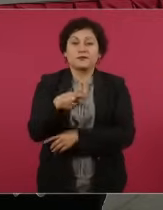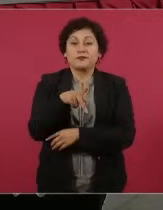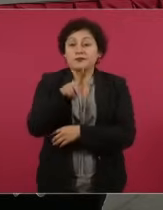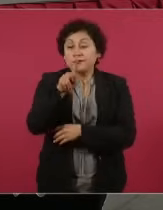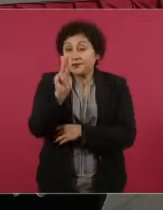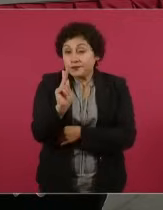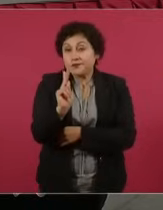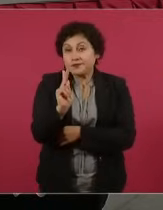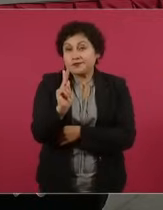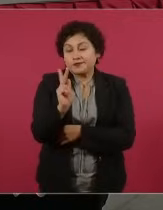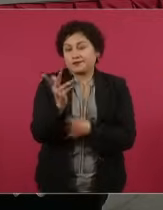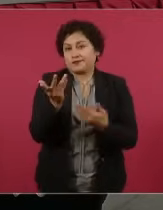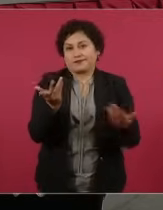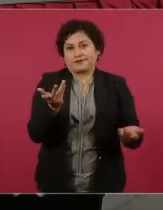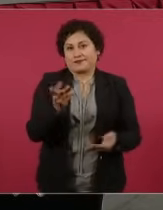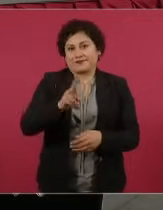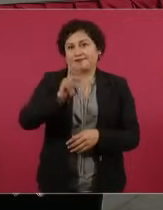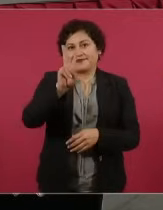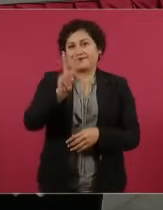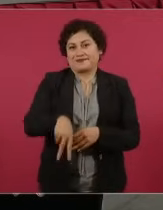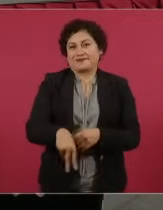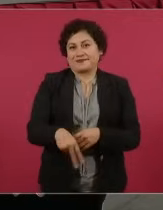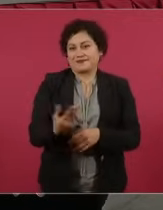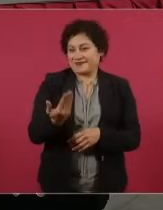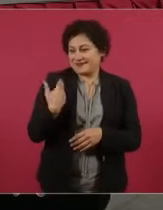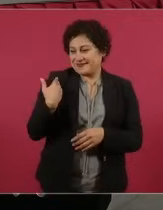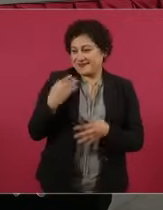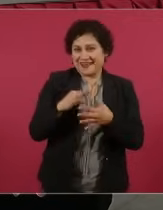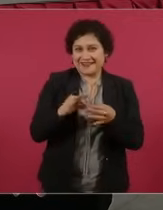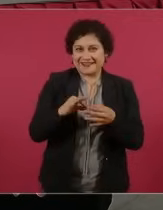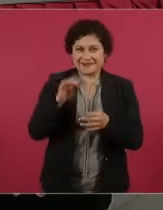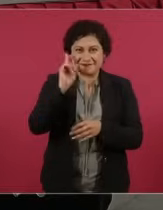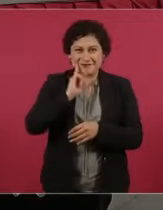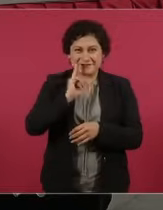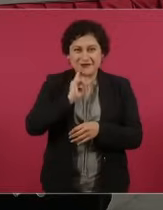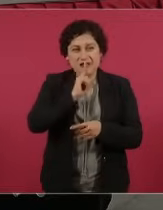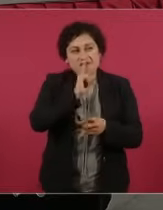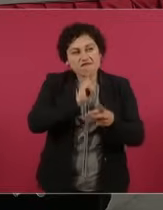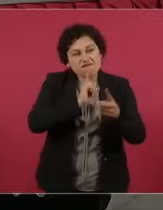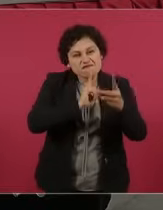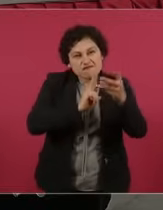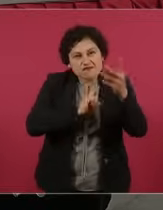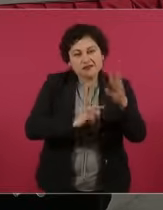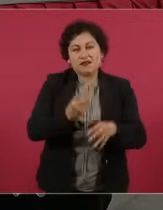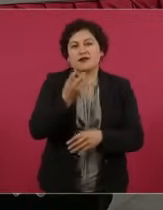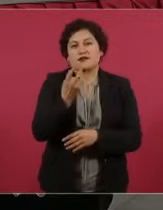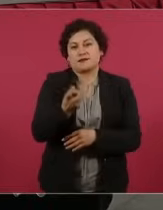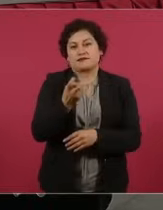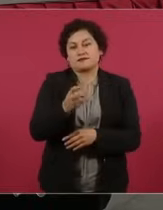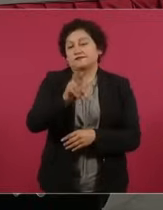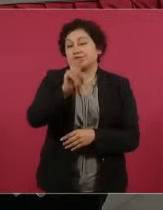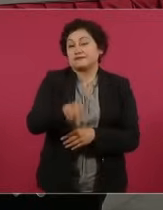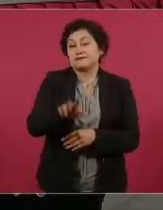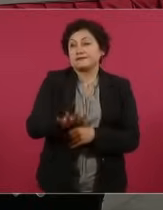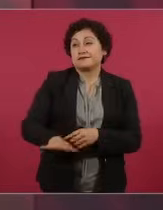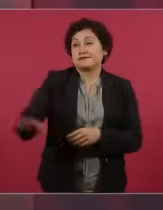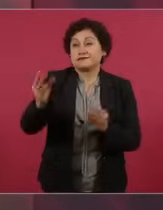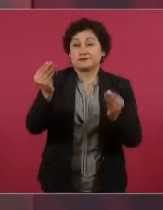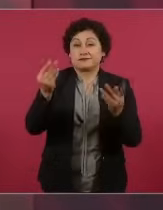como aquí lo mencionó Elizabeth, de nuestros opositores